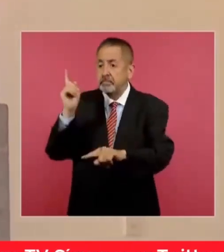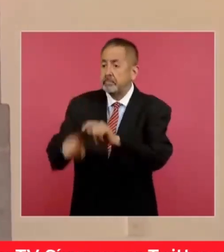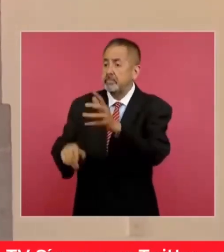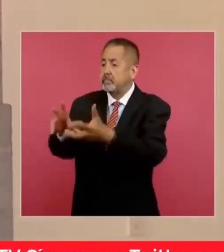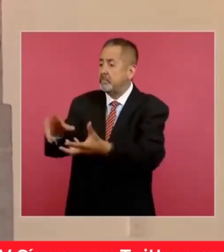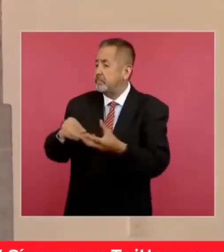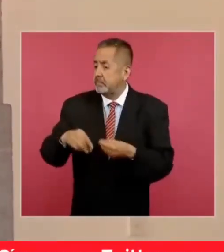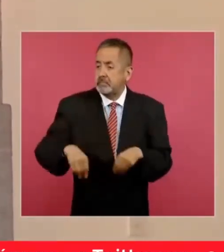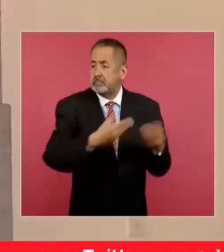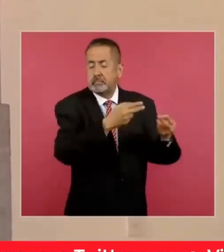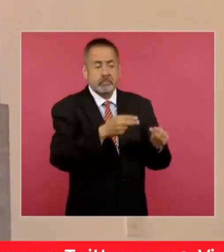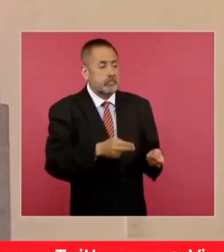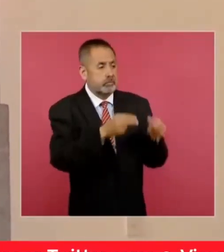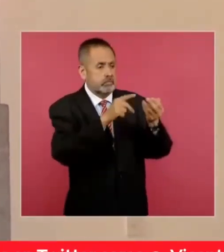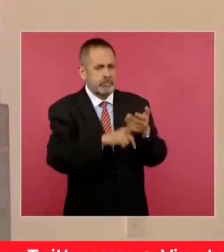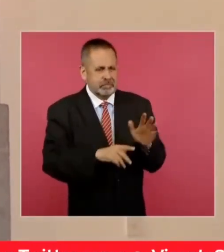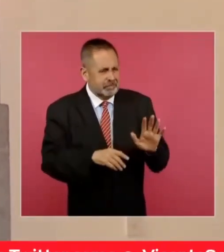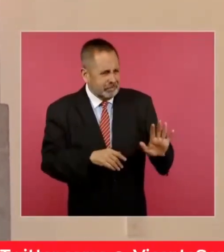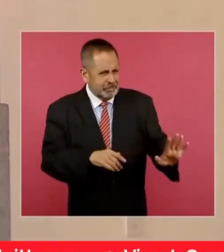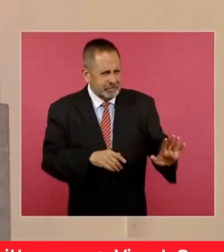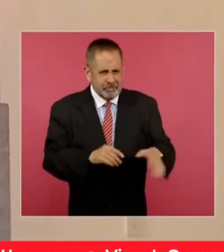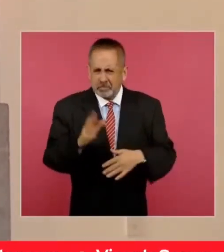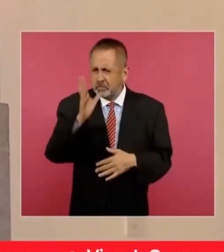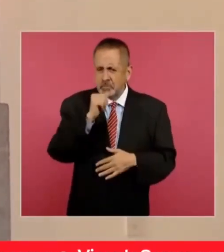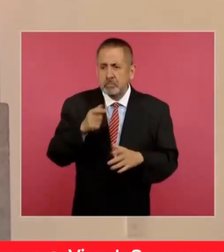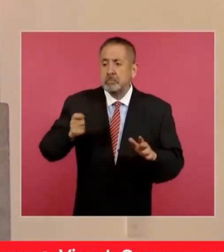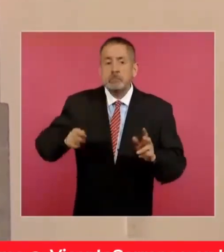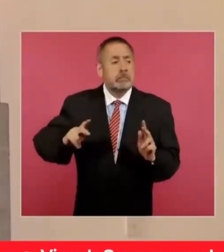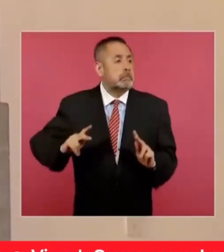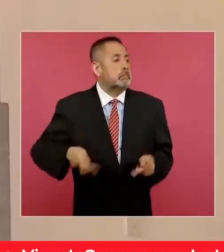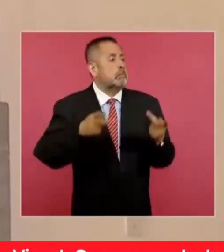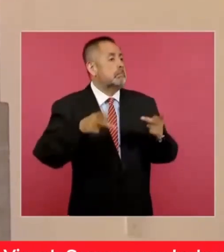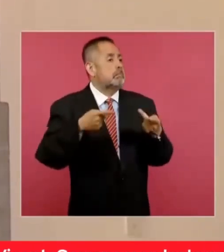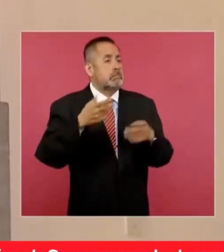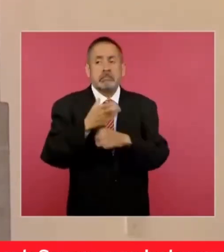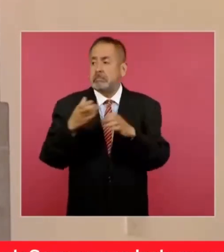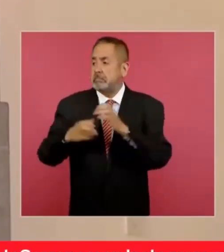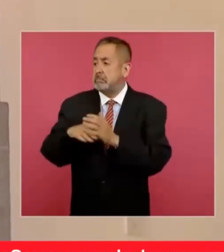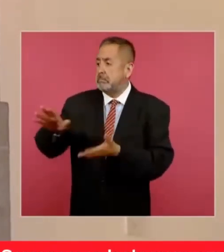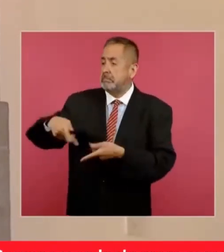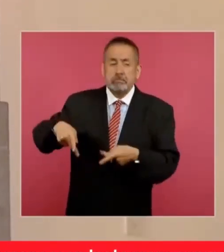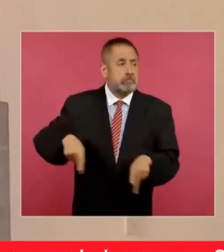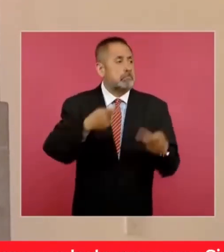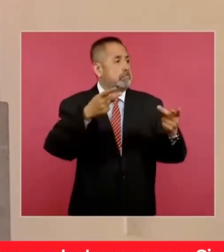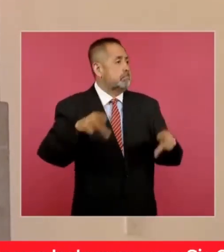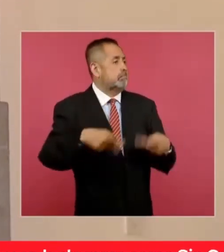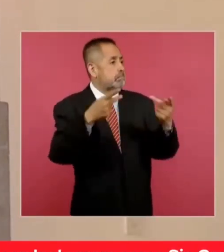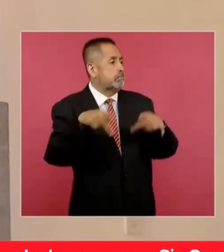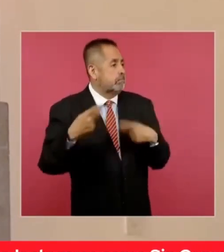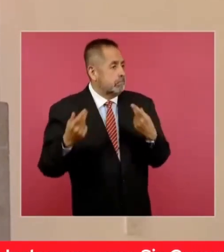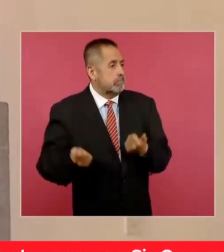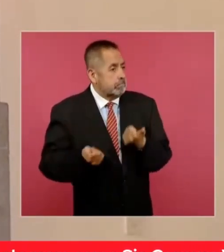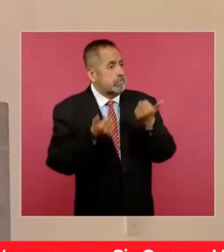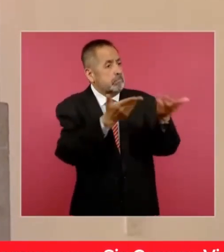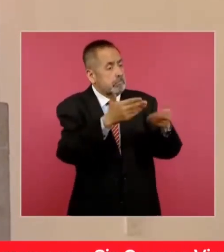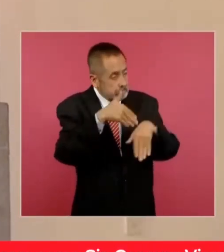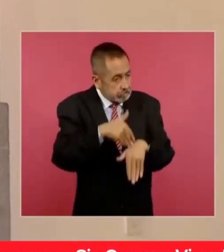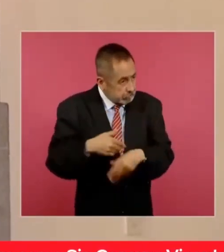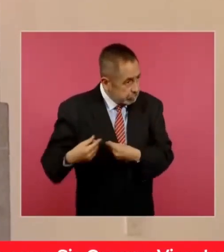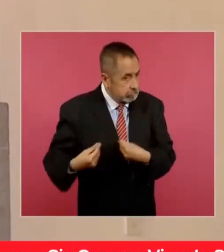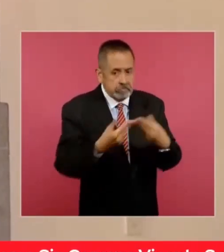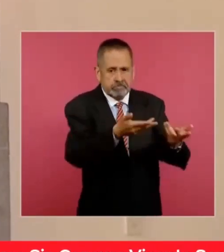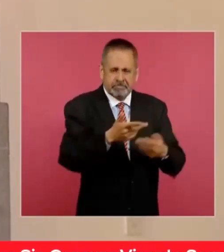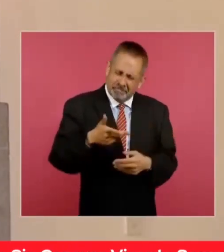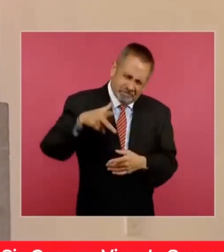país no implica una subasta pública de nuestros recursos naturales ni la entrega